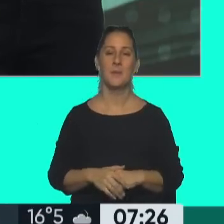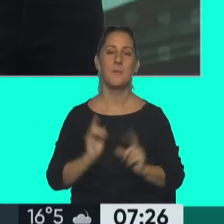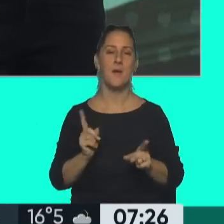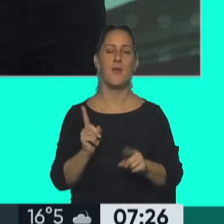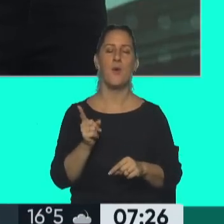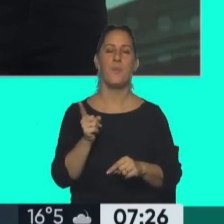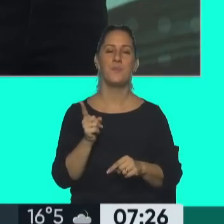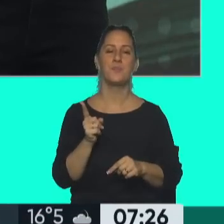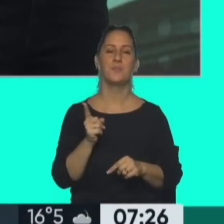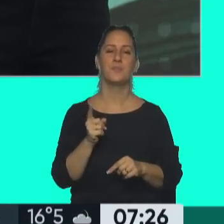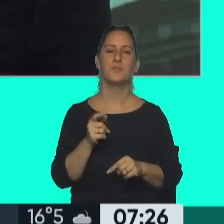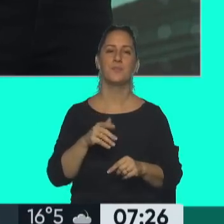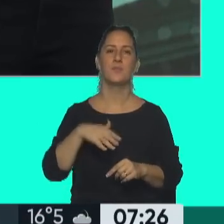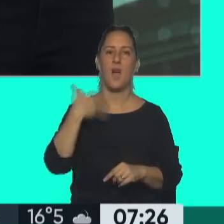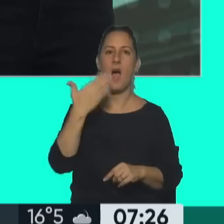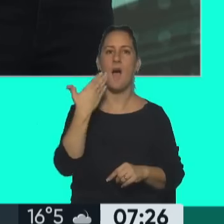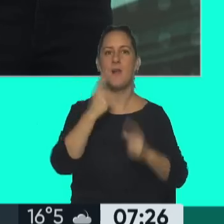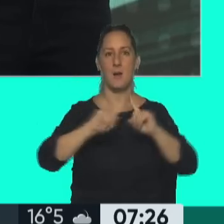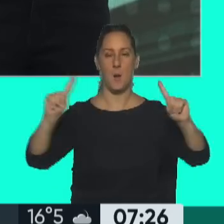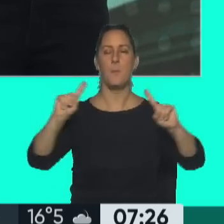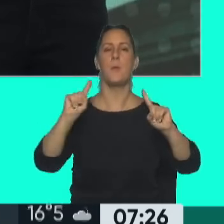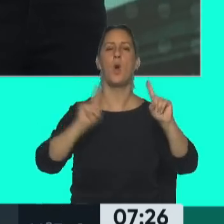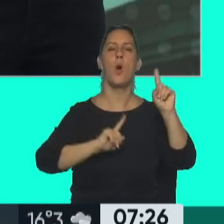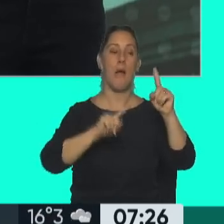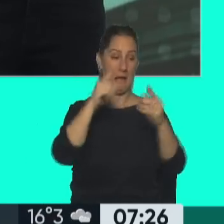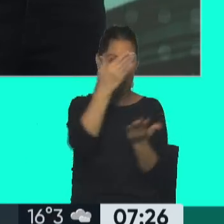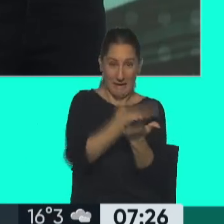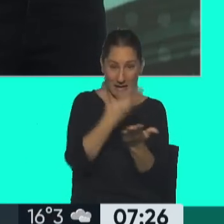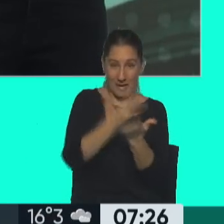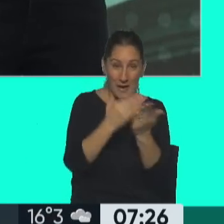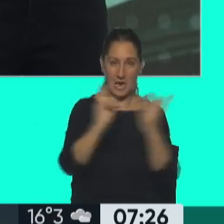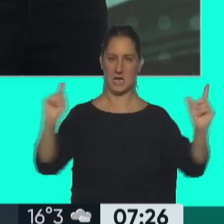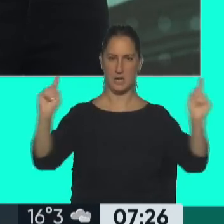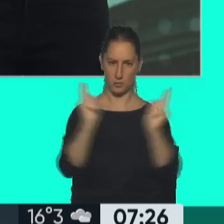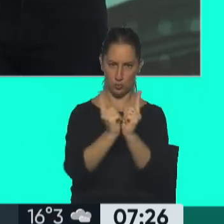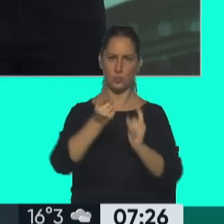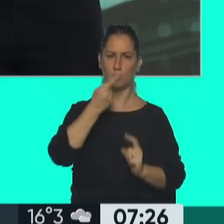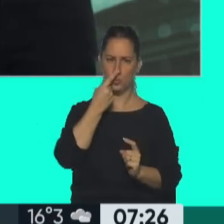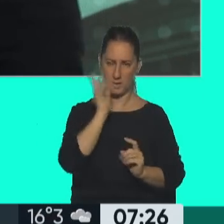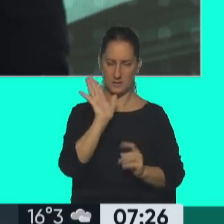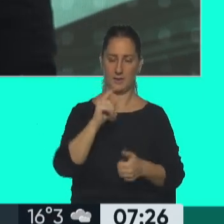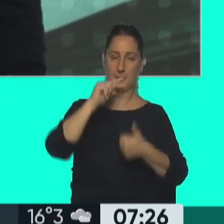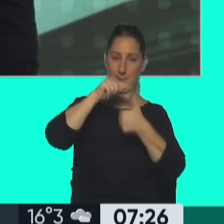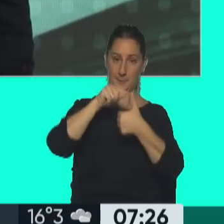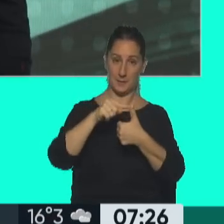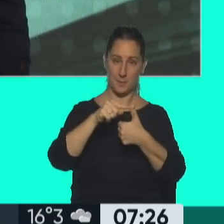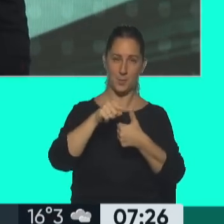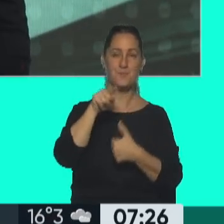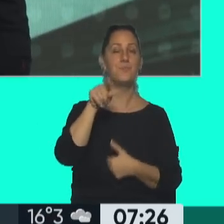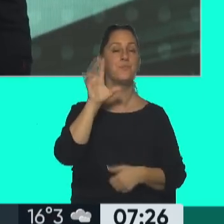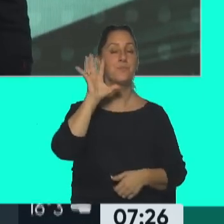podemos hablar de tanto, pero sí te traje algunos puntos resumidos muy interesantes para tener en cuenta. En primer lugar, acordate